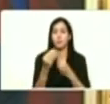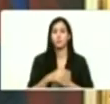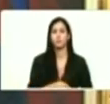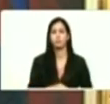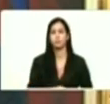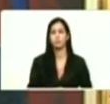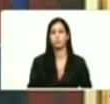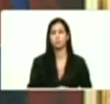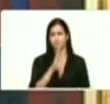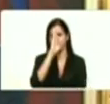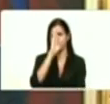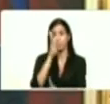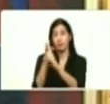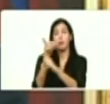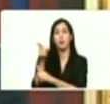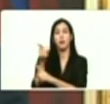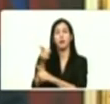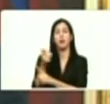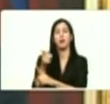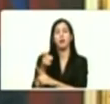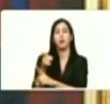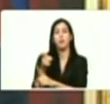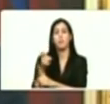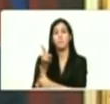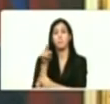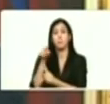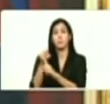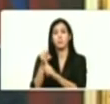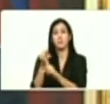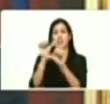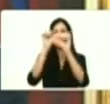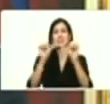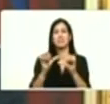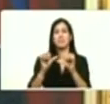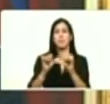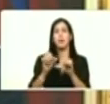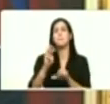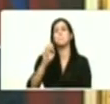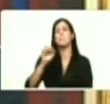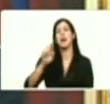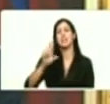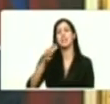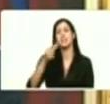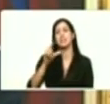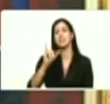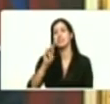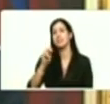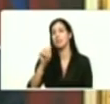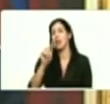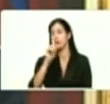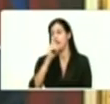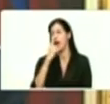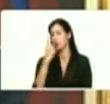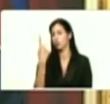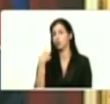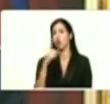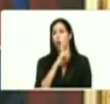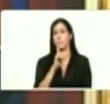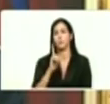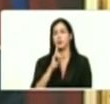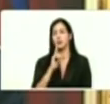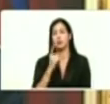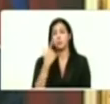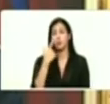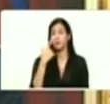apuntando al perfeccionamiento de aquel mecanismo que llamé sistema marginal hace un año pero que ya apuntaba una nueva